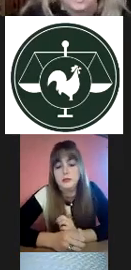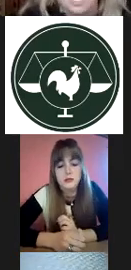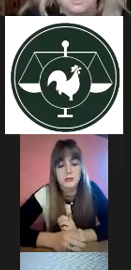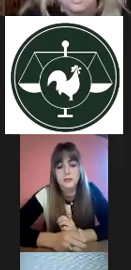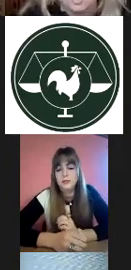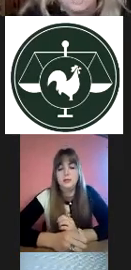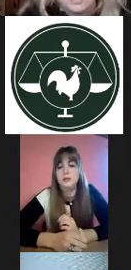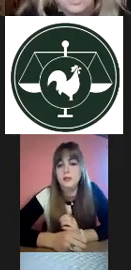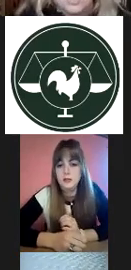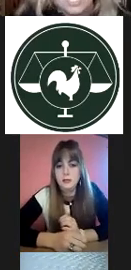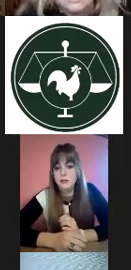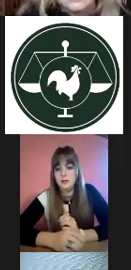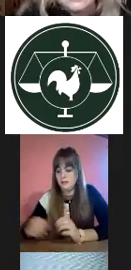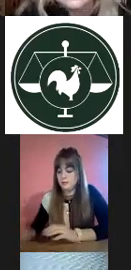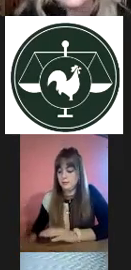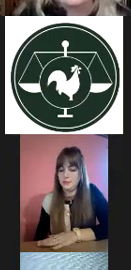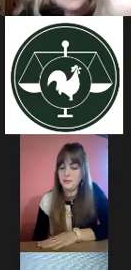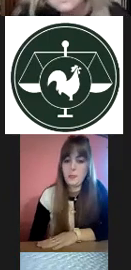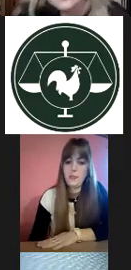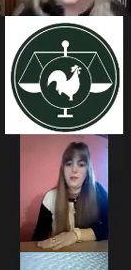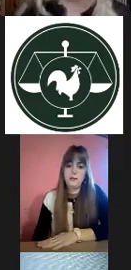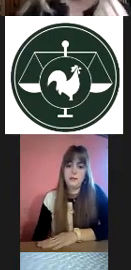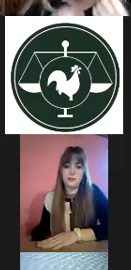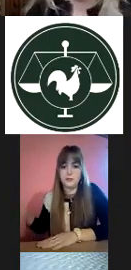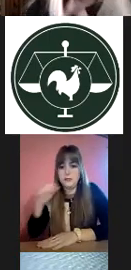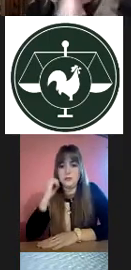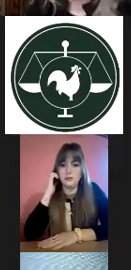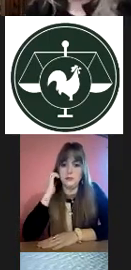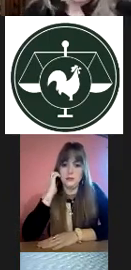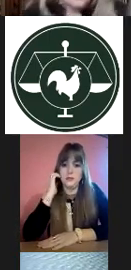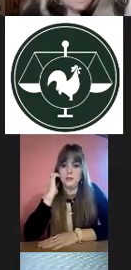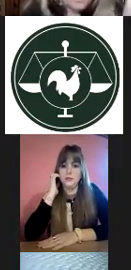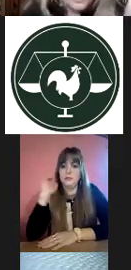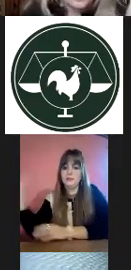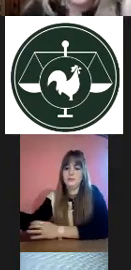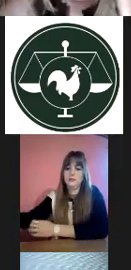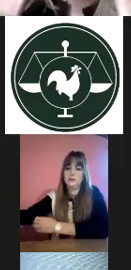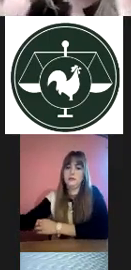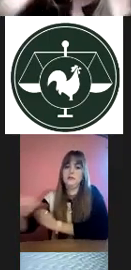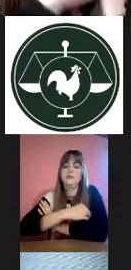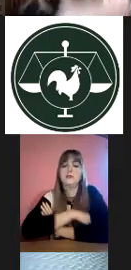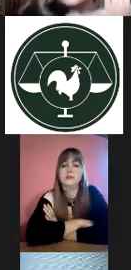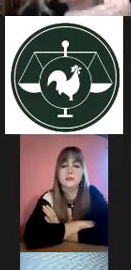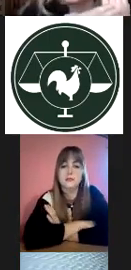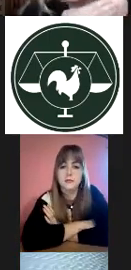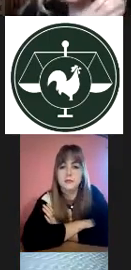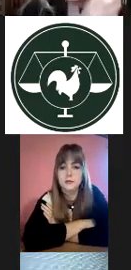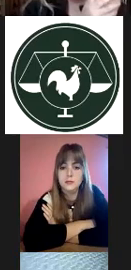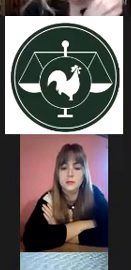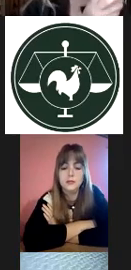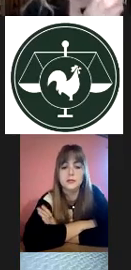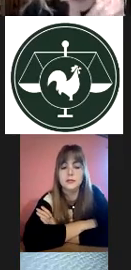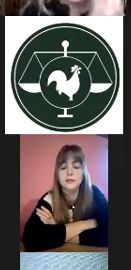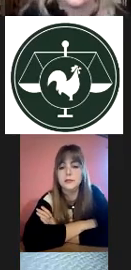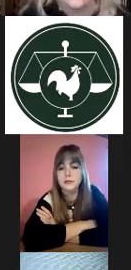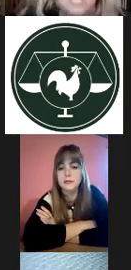todo el país, no solo de la provincia de Buenos Aires, explicándoles que una cosa es el servicio público del que no puede tener ninguna